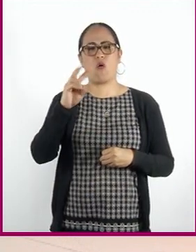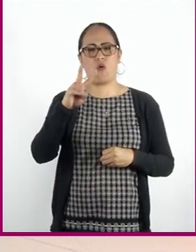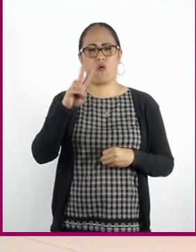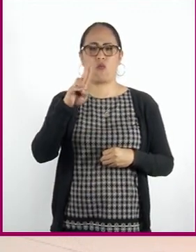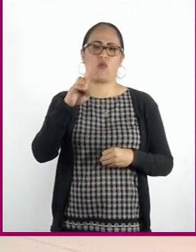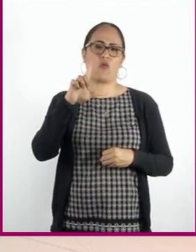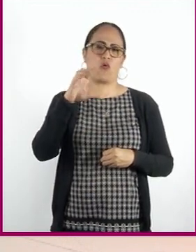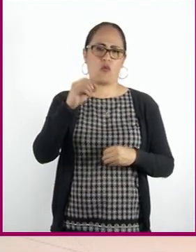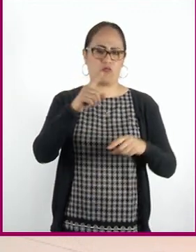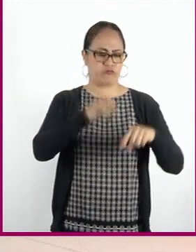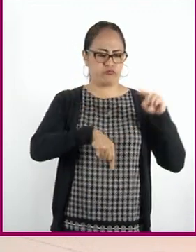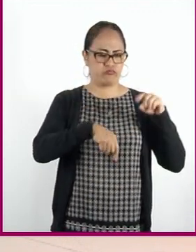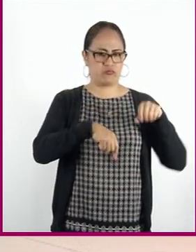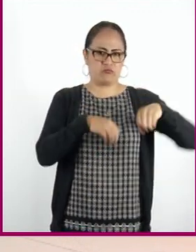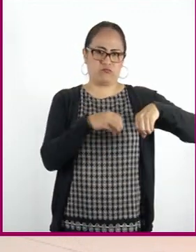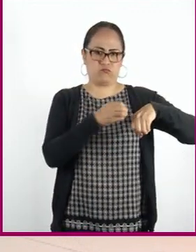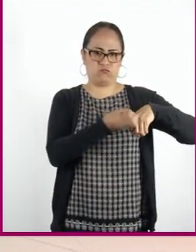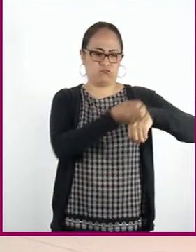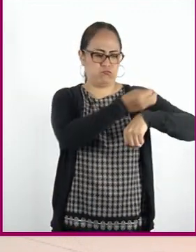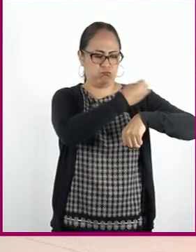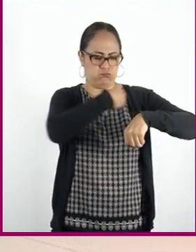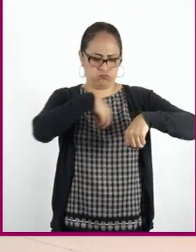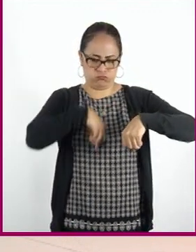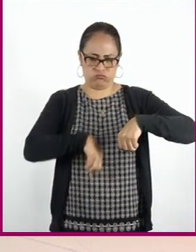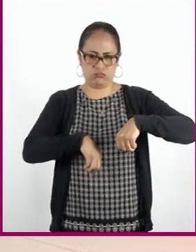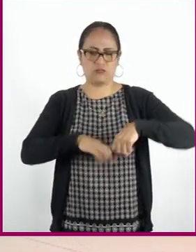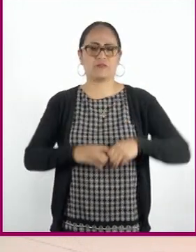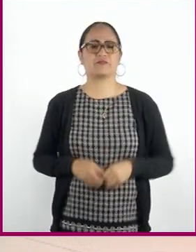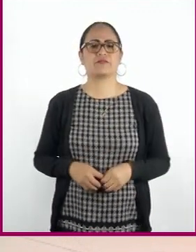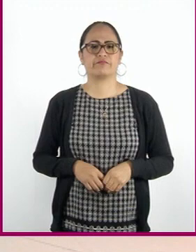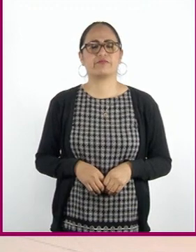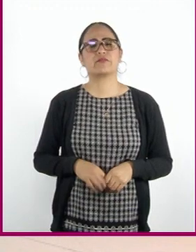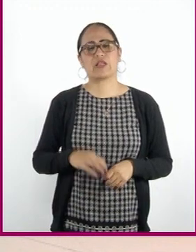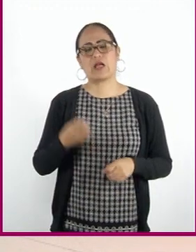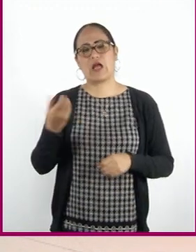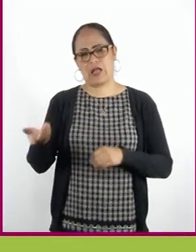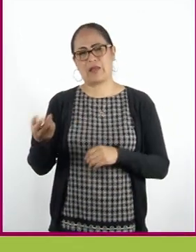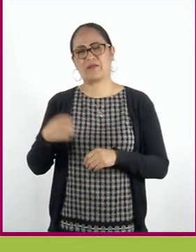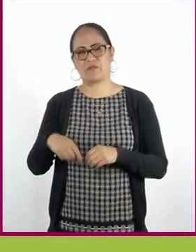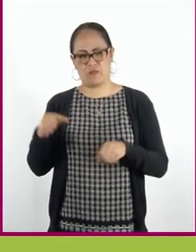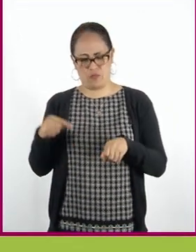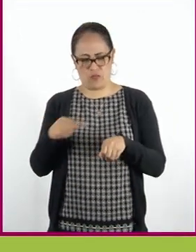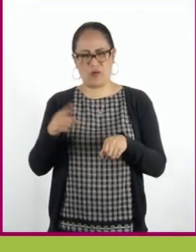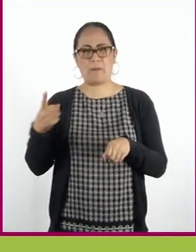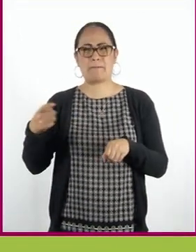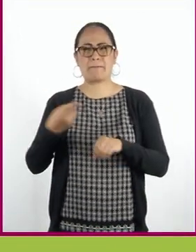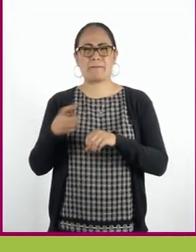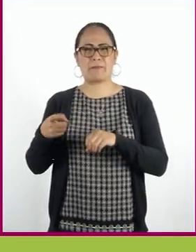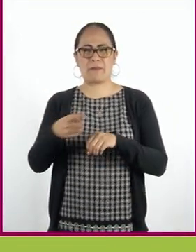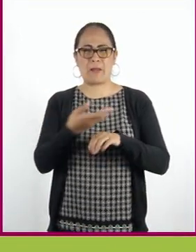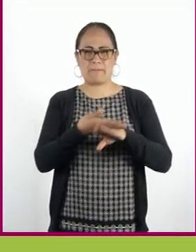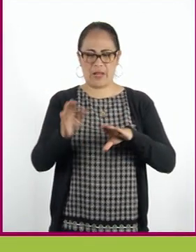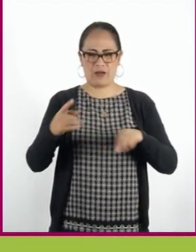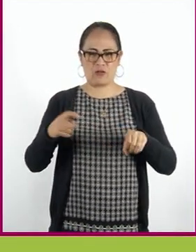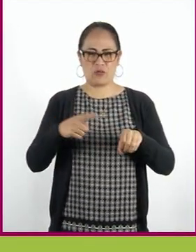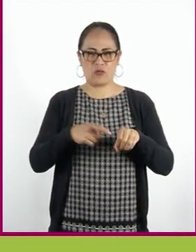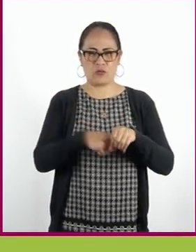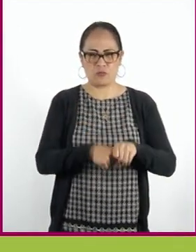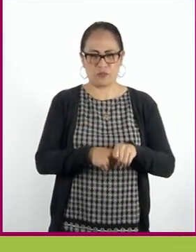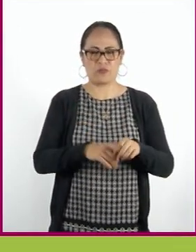ovarios, el cual, como ya se mencionó, puede ser fecundado. Esta capacidad de